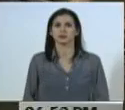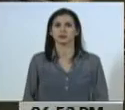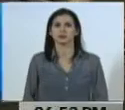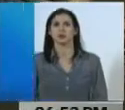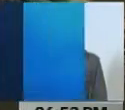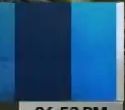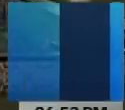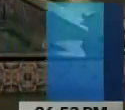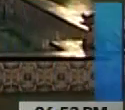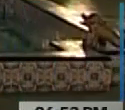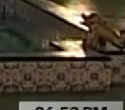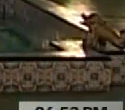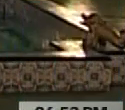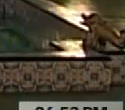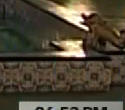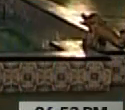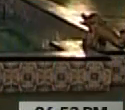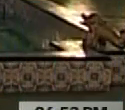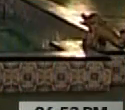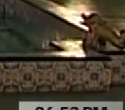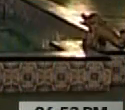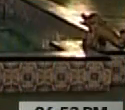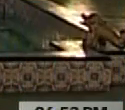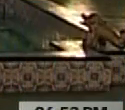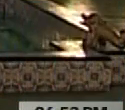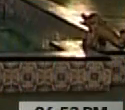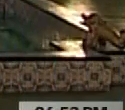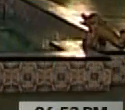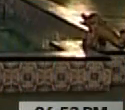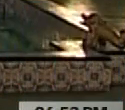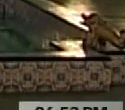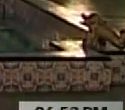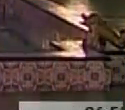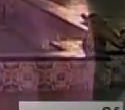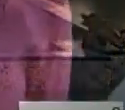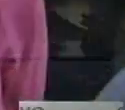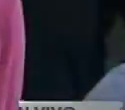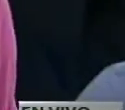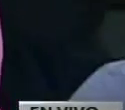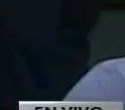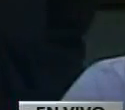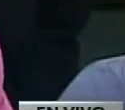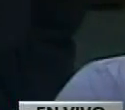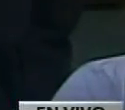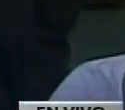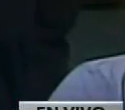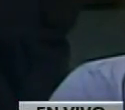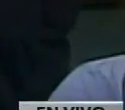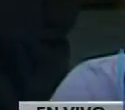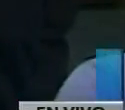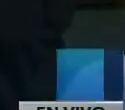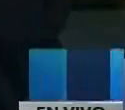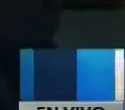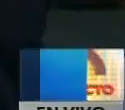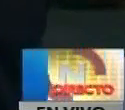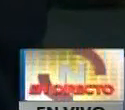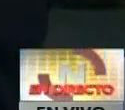Buenas tardes, señor presidente. En principio quisiera hacerle algunas preguntas con respecto a la propuesta